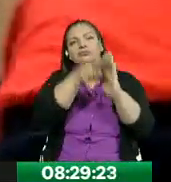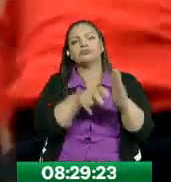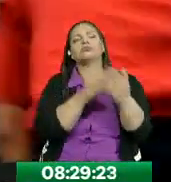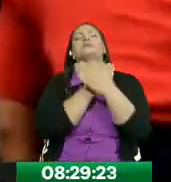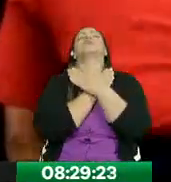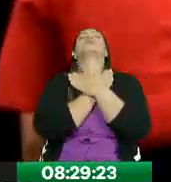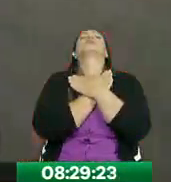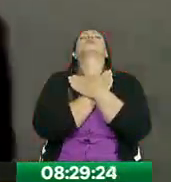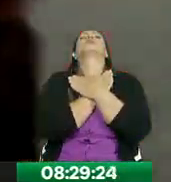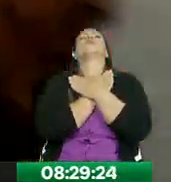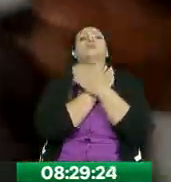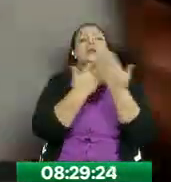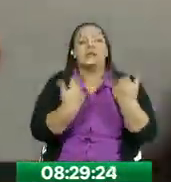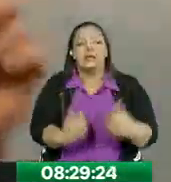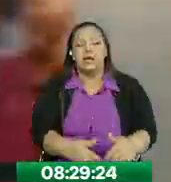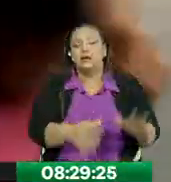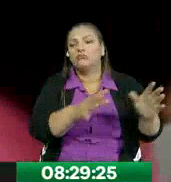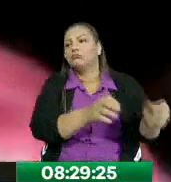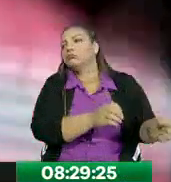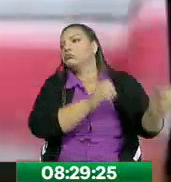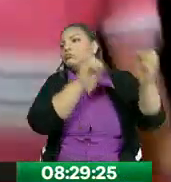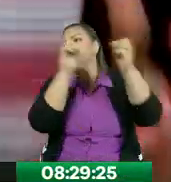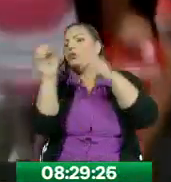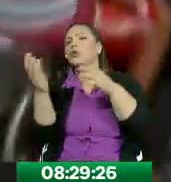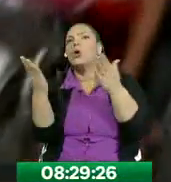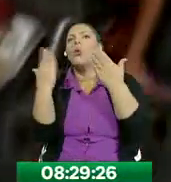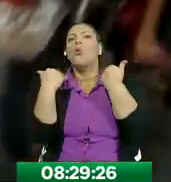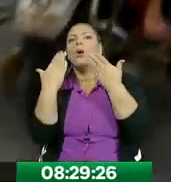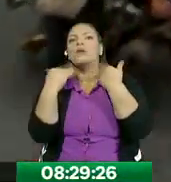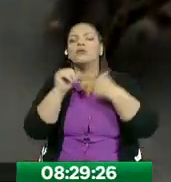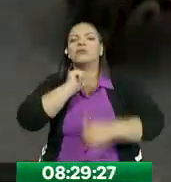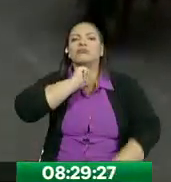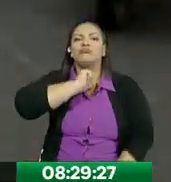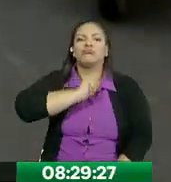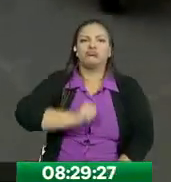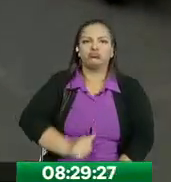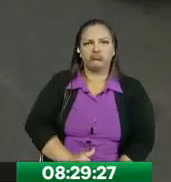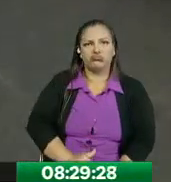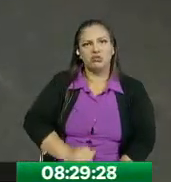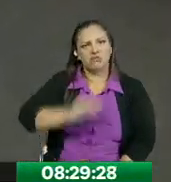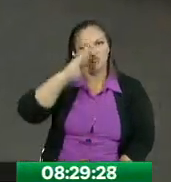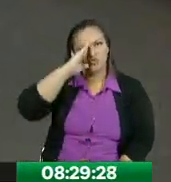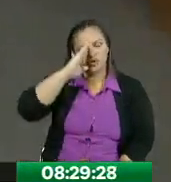Forense en Guayaquil para lograr su identificación e investigar las